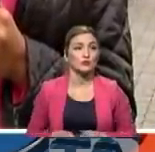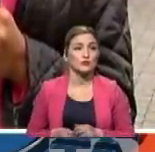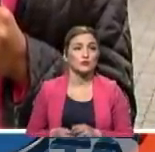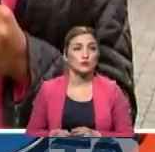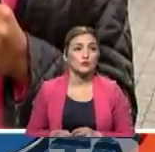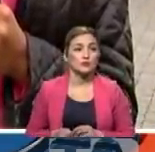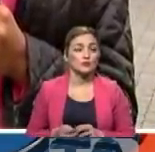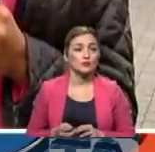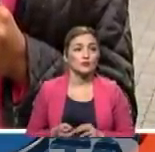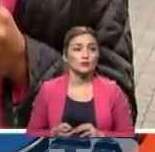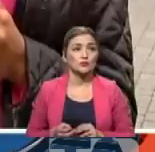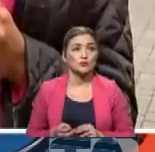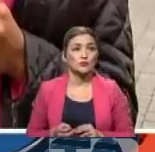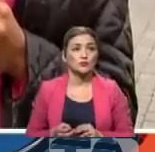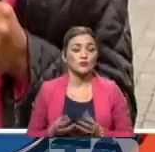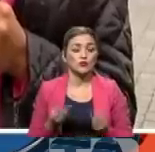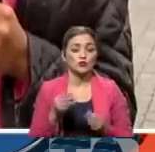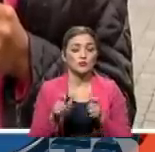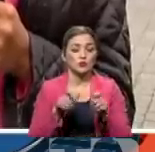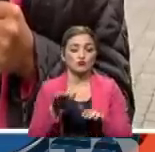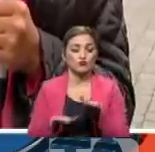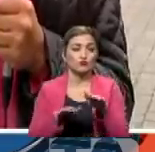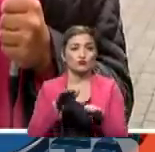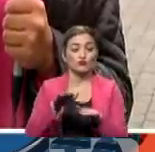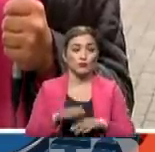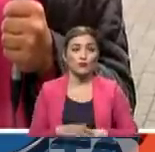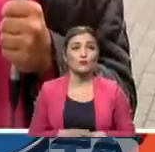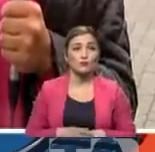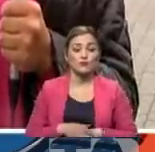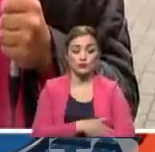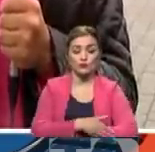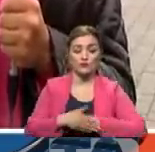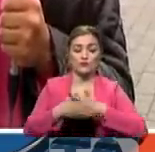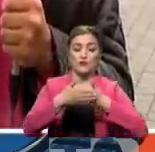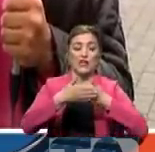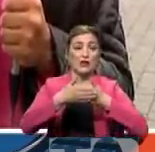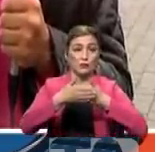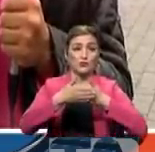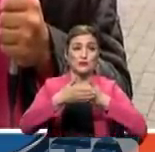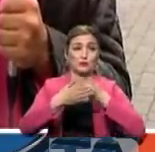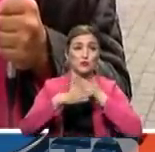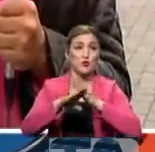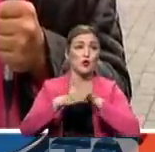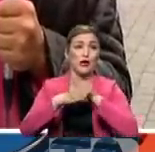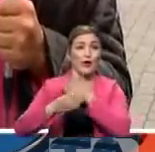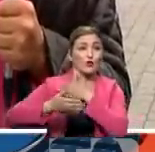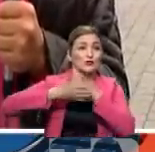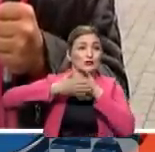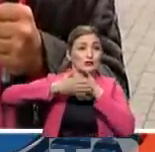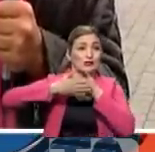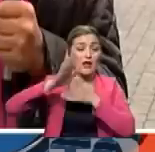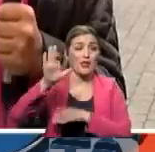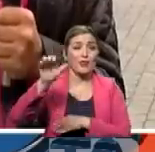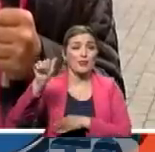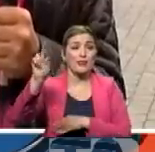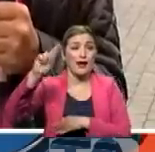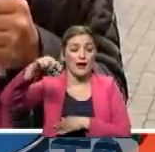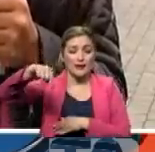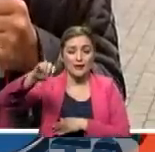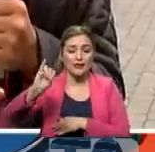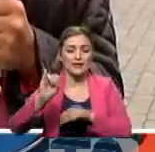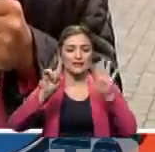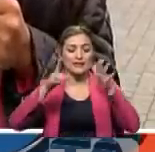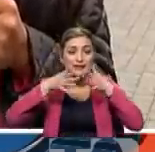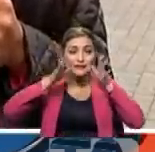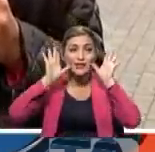Hemos visto mucha gente caminando esta hora. Sí, es lo que yo les decía, está cerrada. Está cerrada la calle Tarqui, la calle 6 de diciembre,